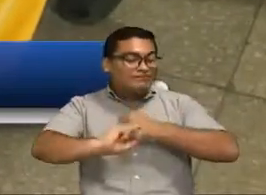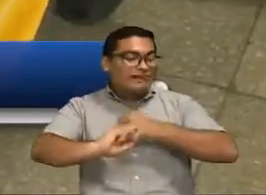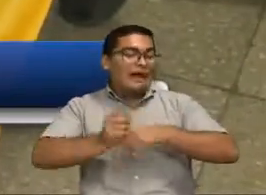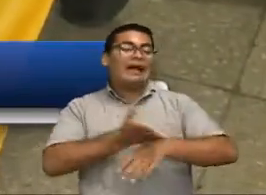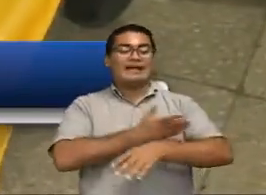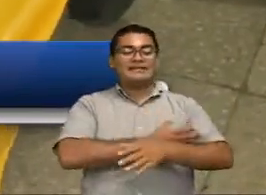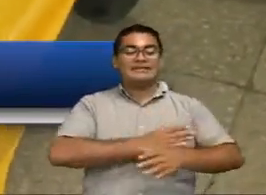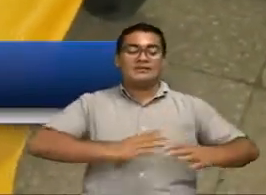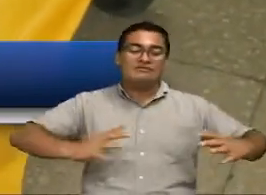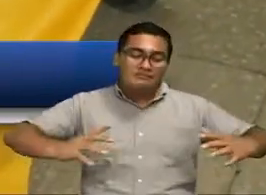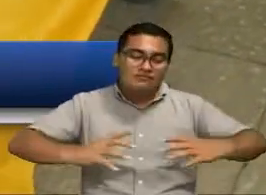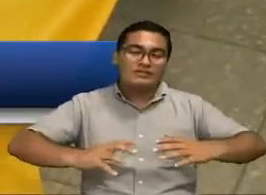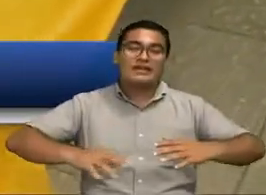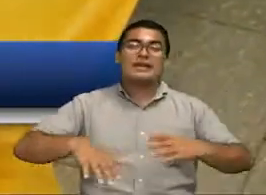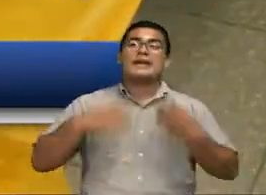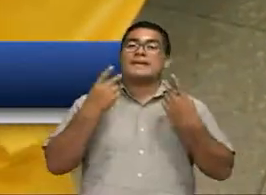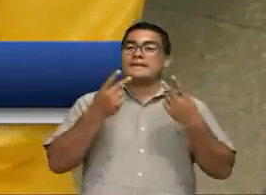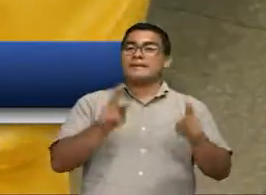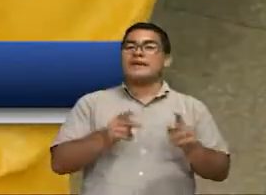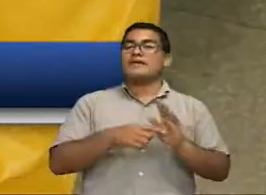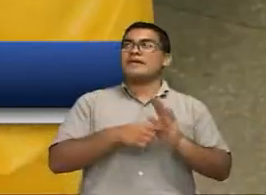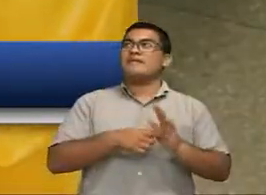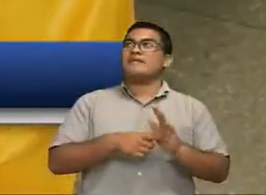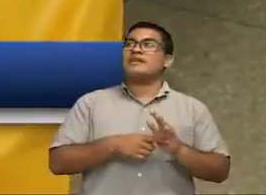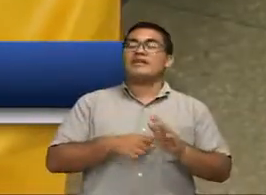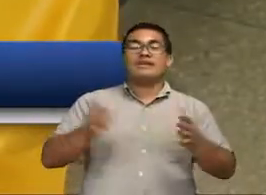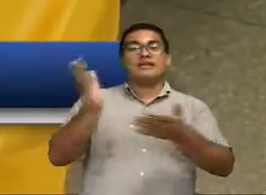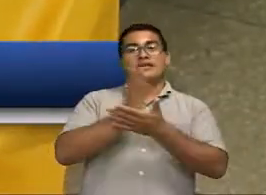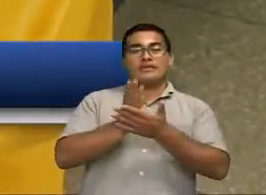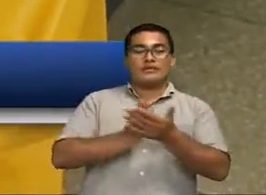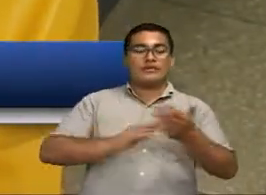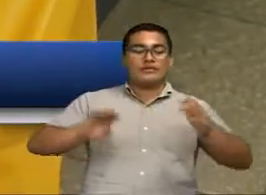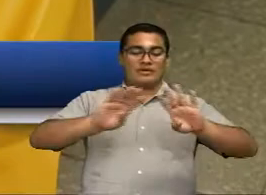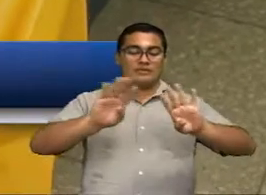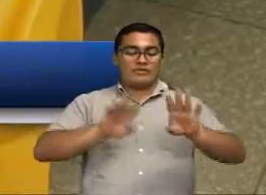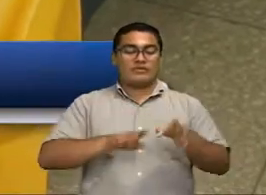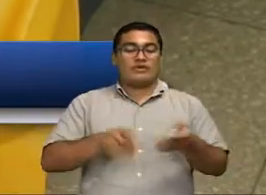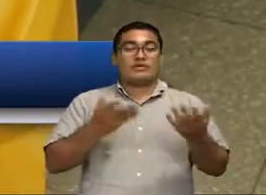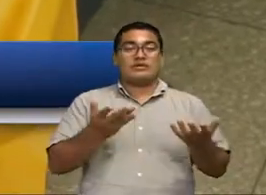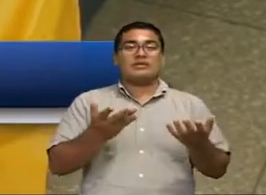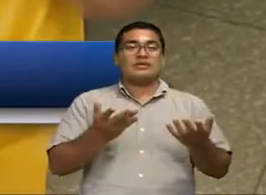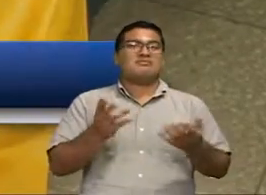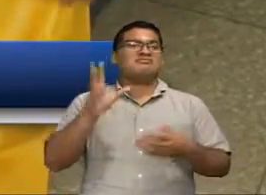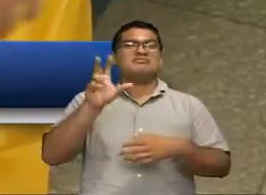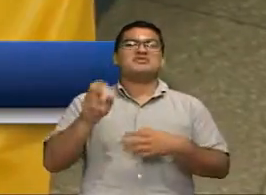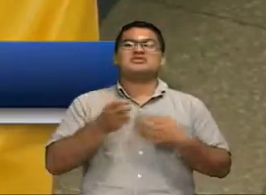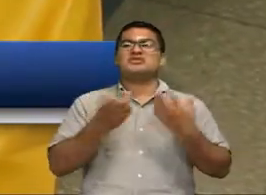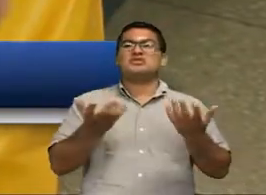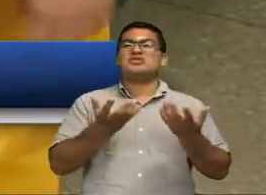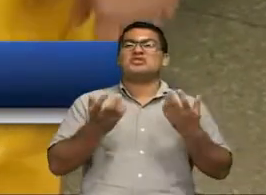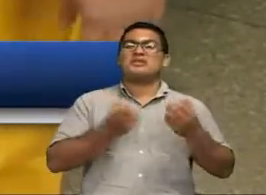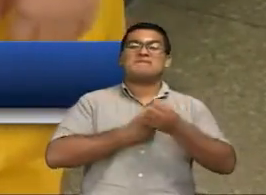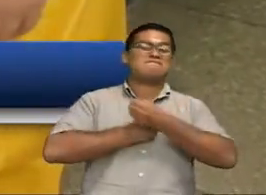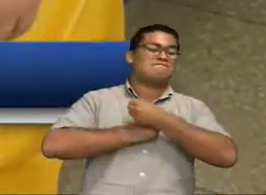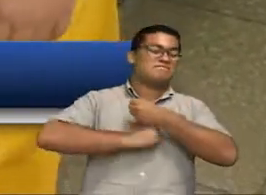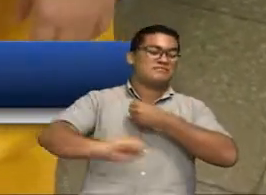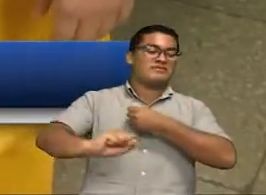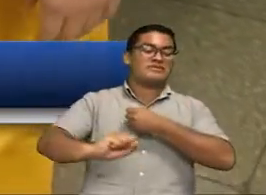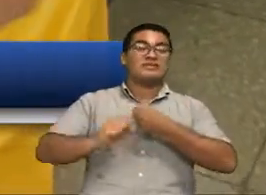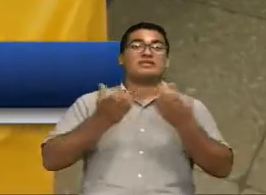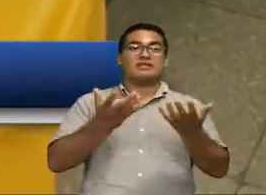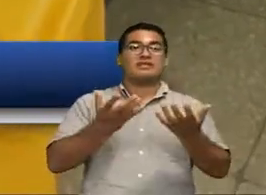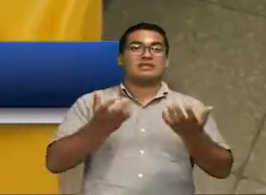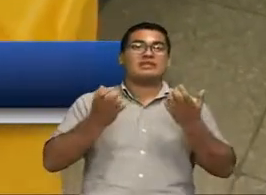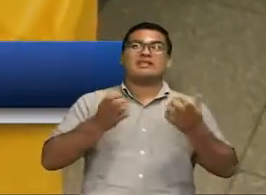Ya, pero usted me contaba de que, por ejemplo, hay mujeres que deciden no ir al expulsivo, sino que